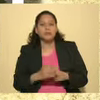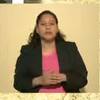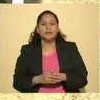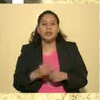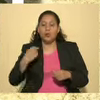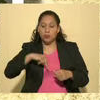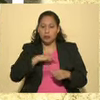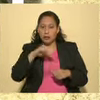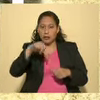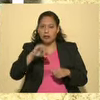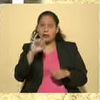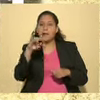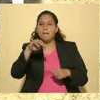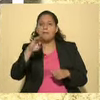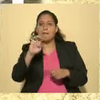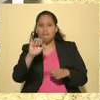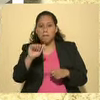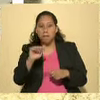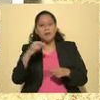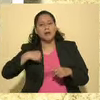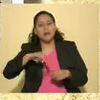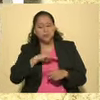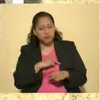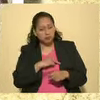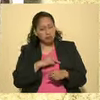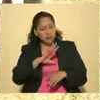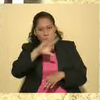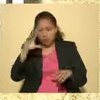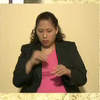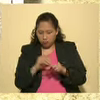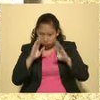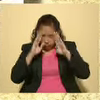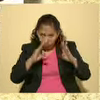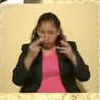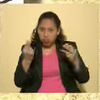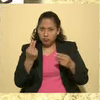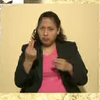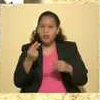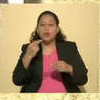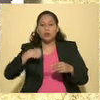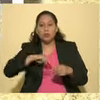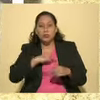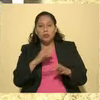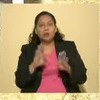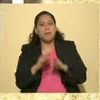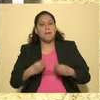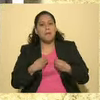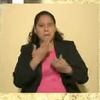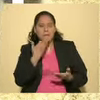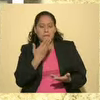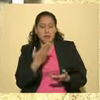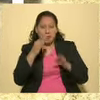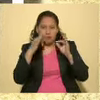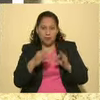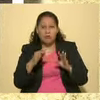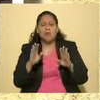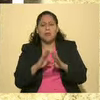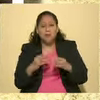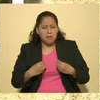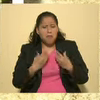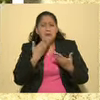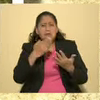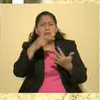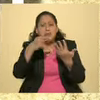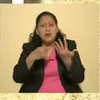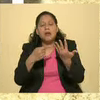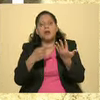en el INVEA estamos dedicados absolutamente a lo que hemos nosotros denominado el buen vivir. El buen vivir se logra de muchos